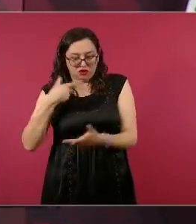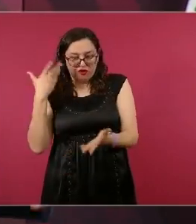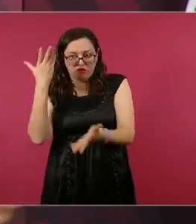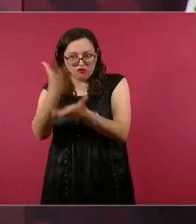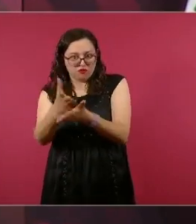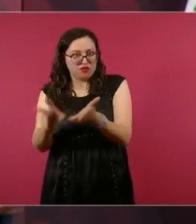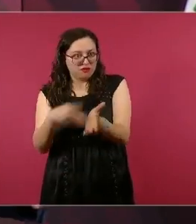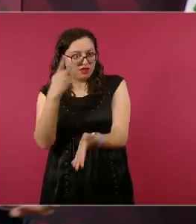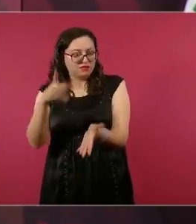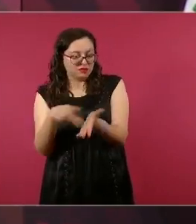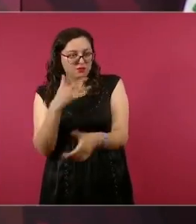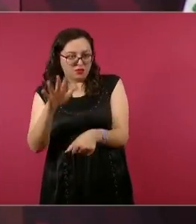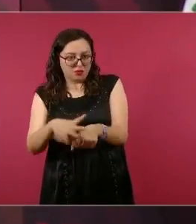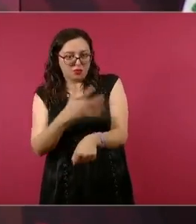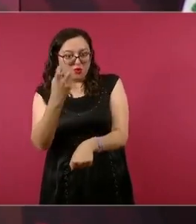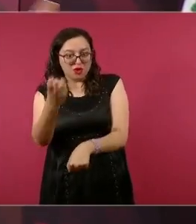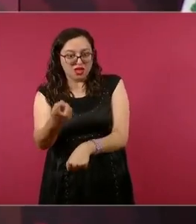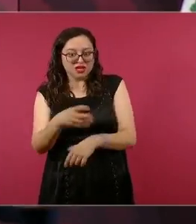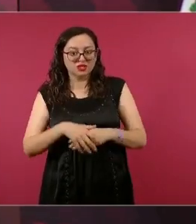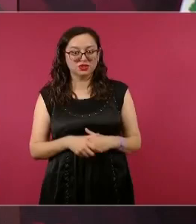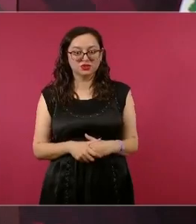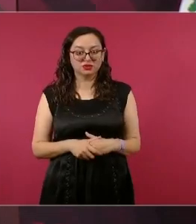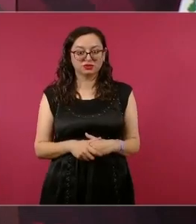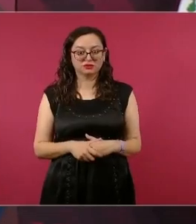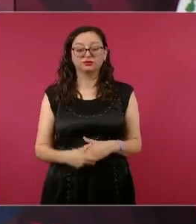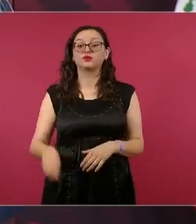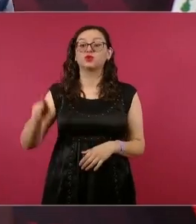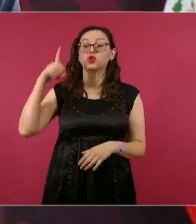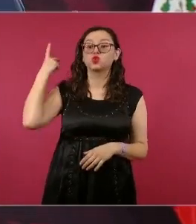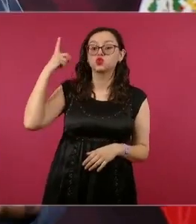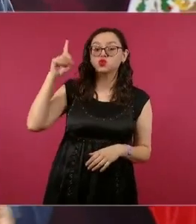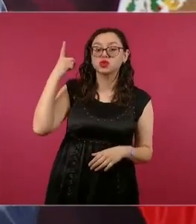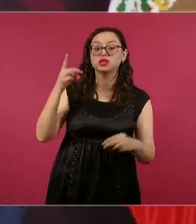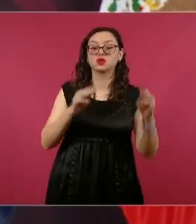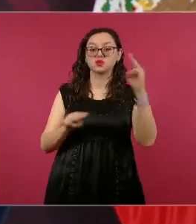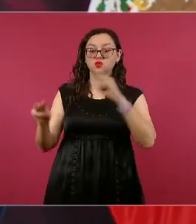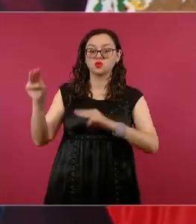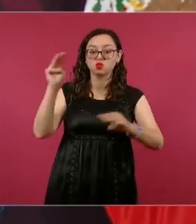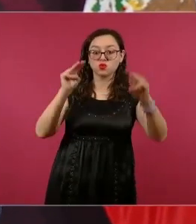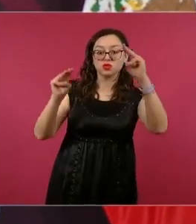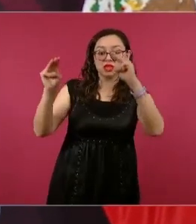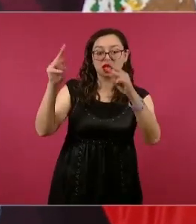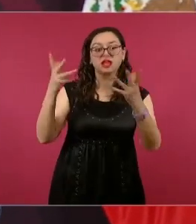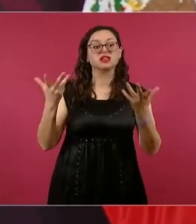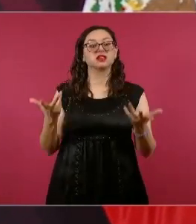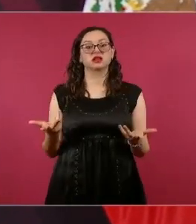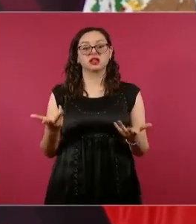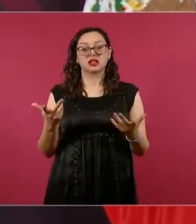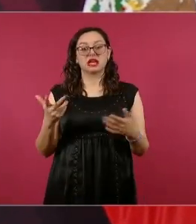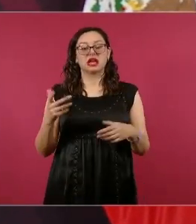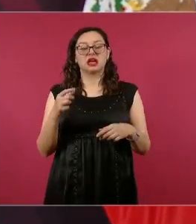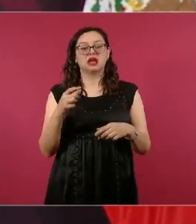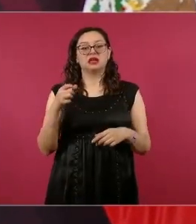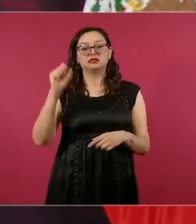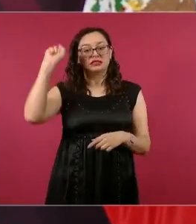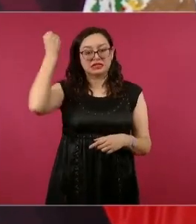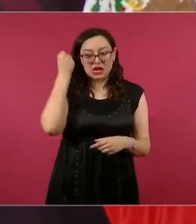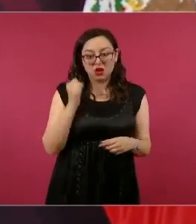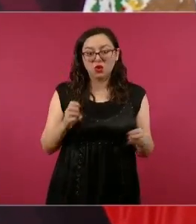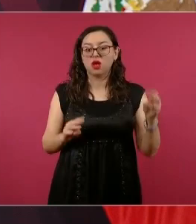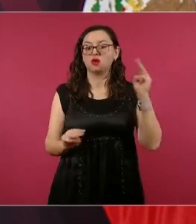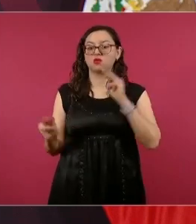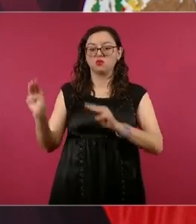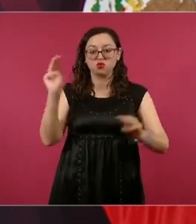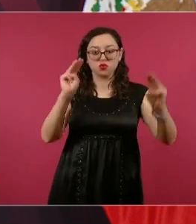van a encontrar en la Sierra de Durango y en la Sierra de Sinaloa y